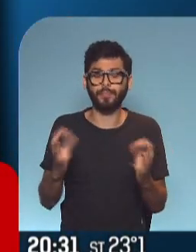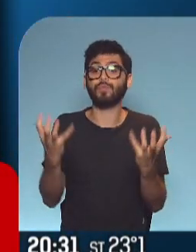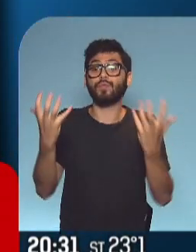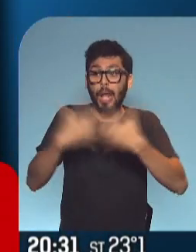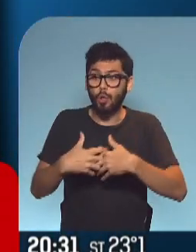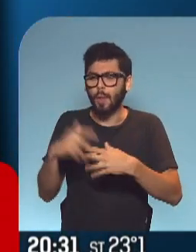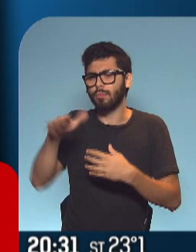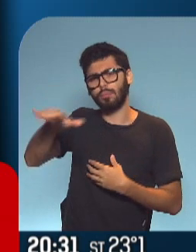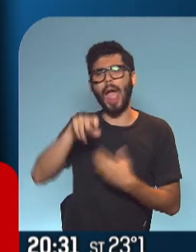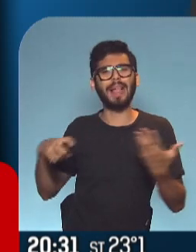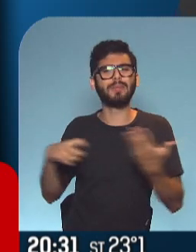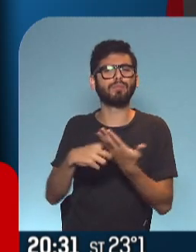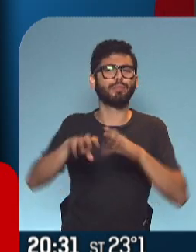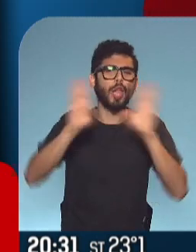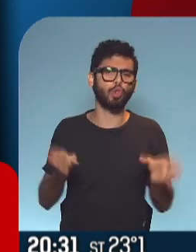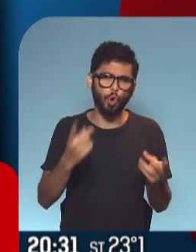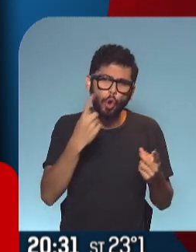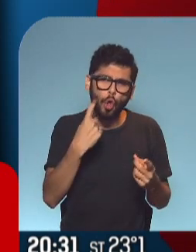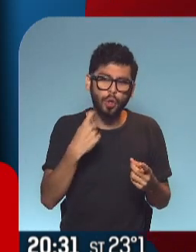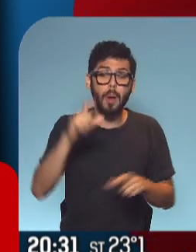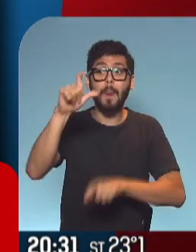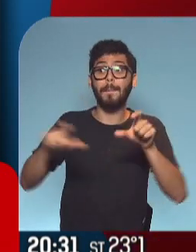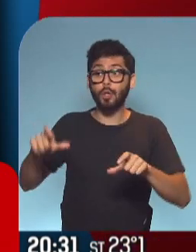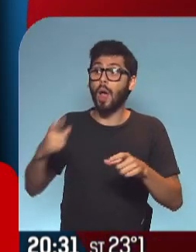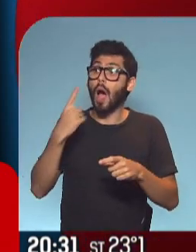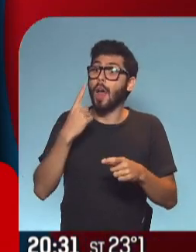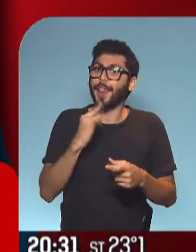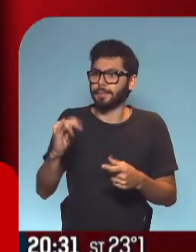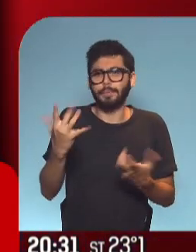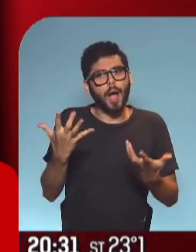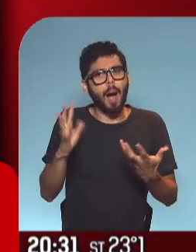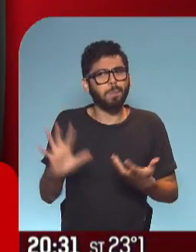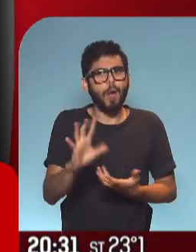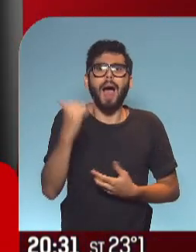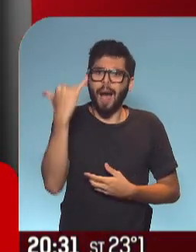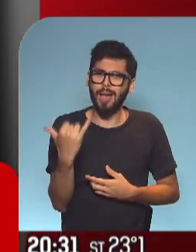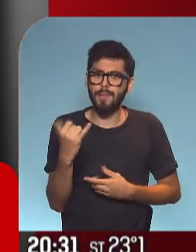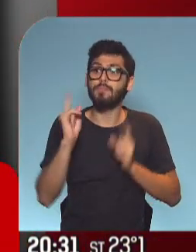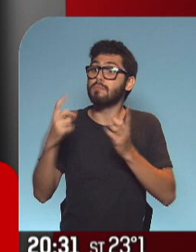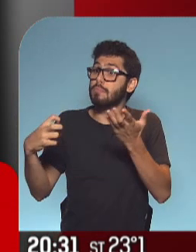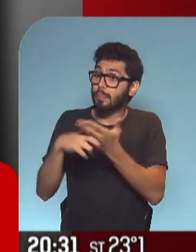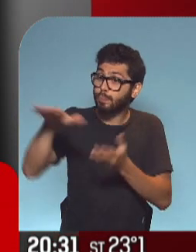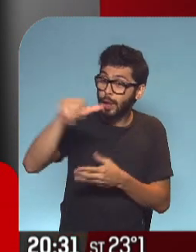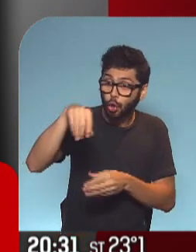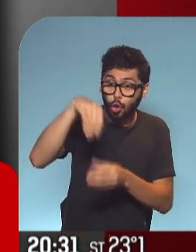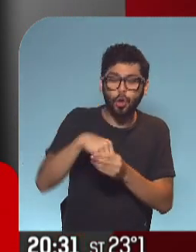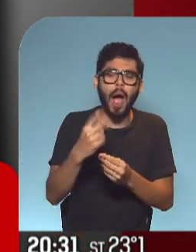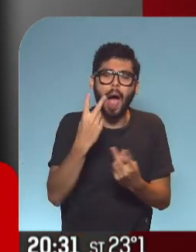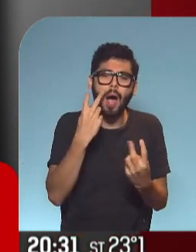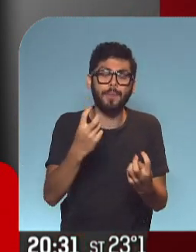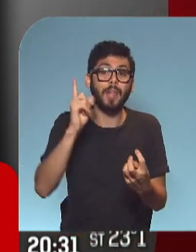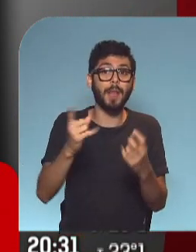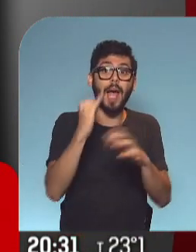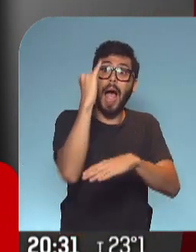auditoría interna se notificó al personal la existencia de irregularidades y la realización de la auditoría y se resguardaron las